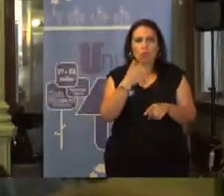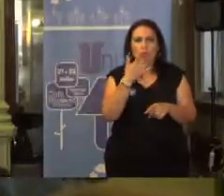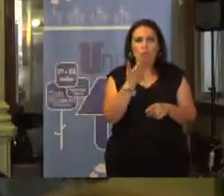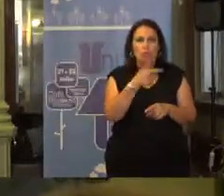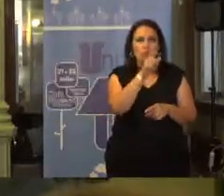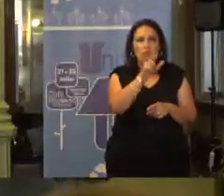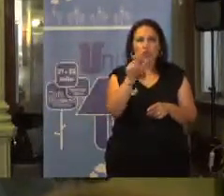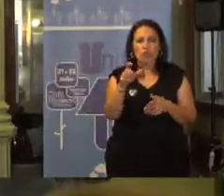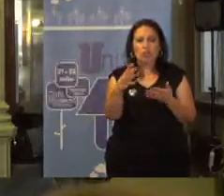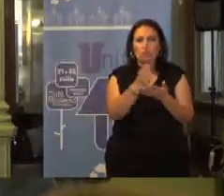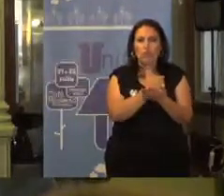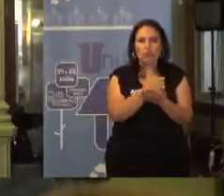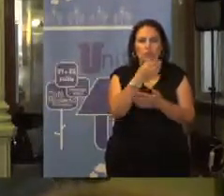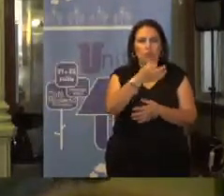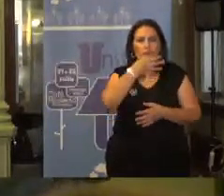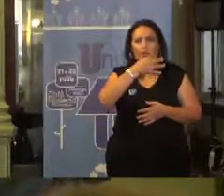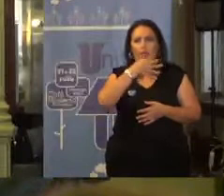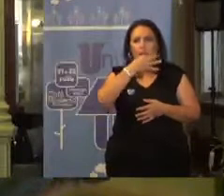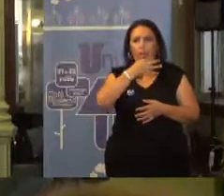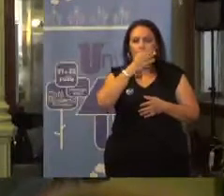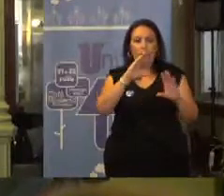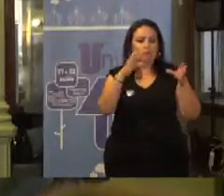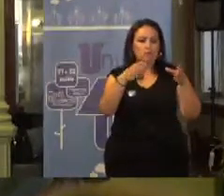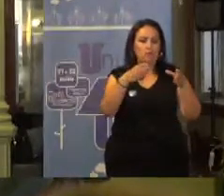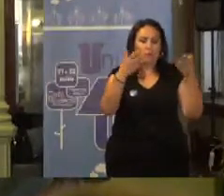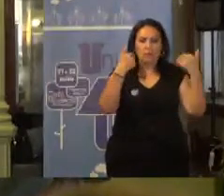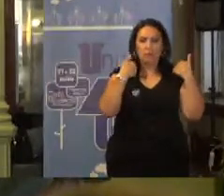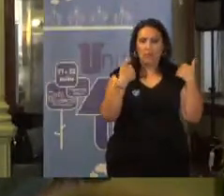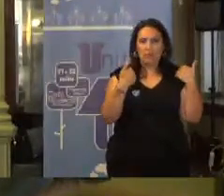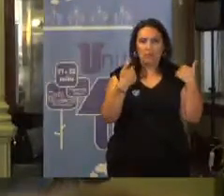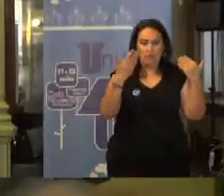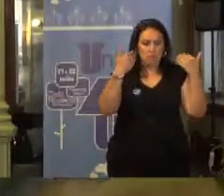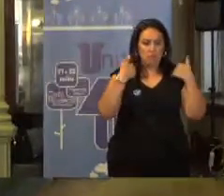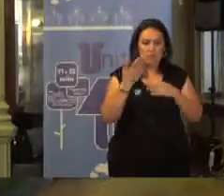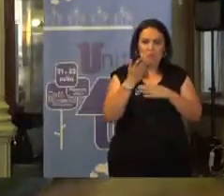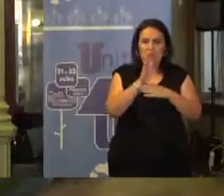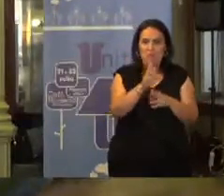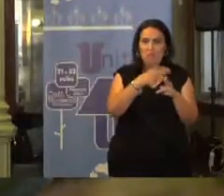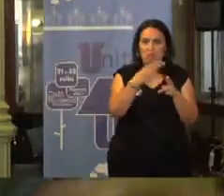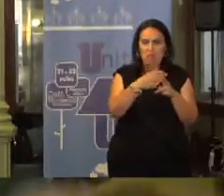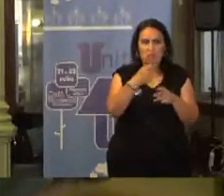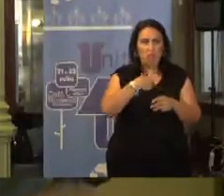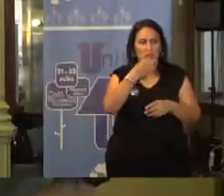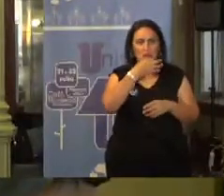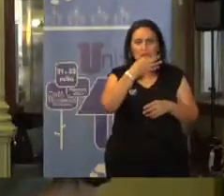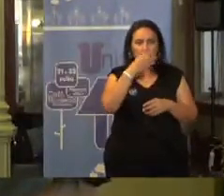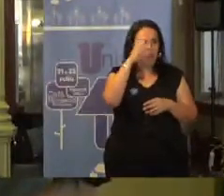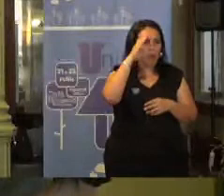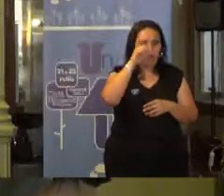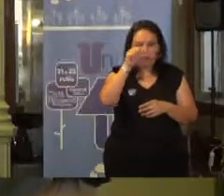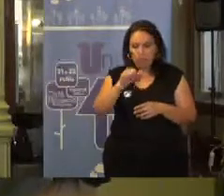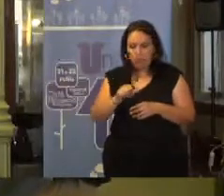prácticamente igual. A calquera representante política das forzas políticas que hoxe estamos convocadas aquí e me identifico con